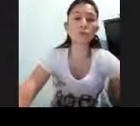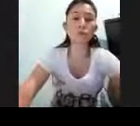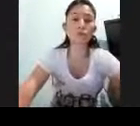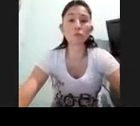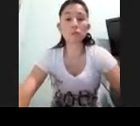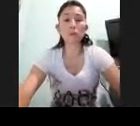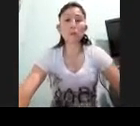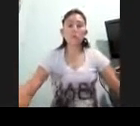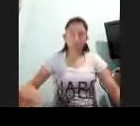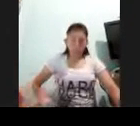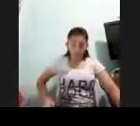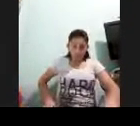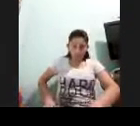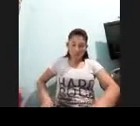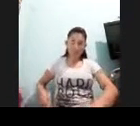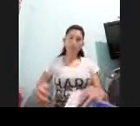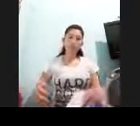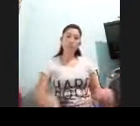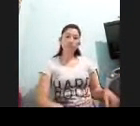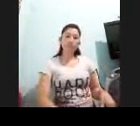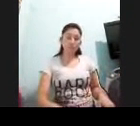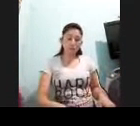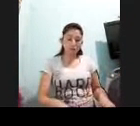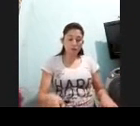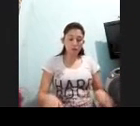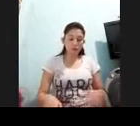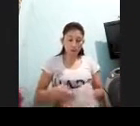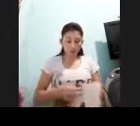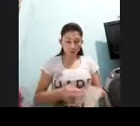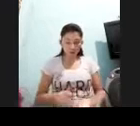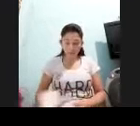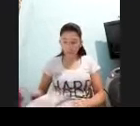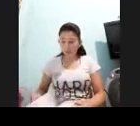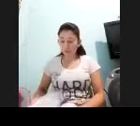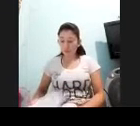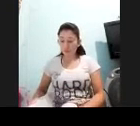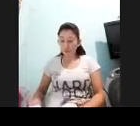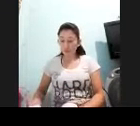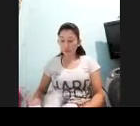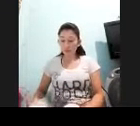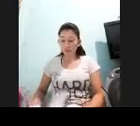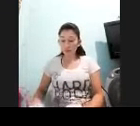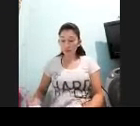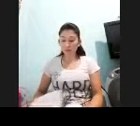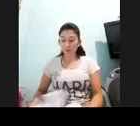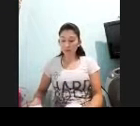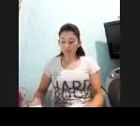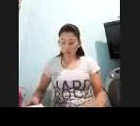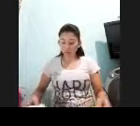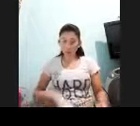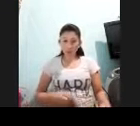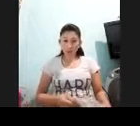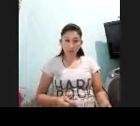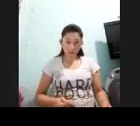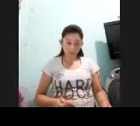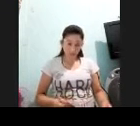obtienen esas dos O es de U. Por ejemplo, boot, cook. Pero hay unas excepciones. ¿Cuáles son las palabras que son la